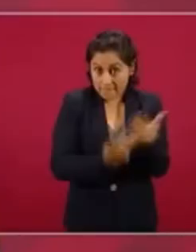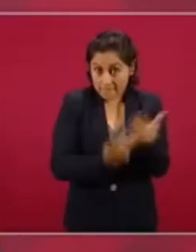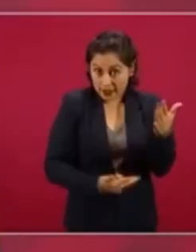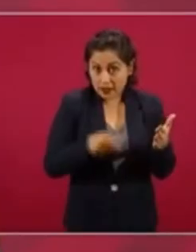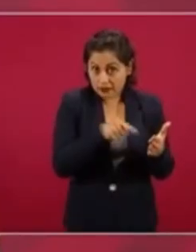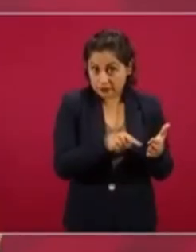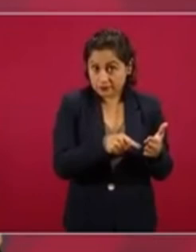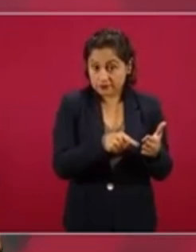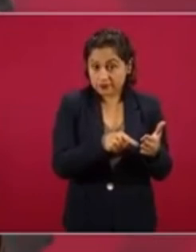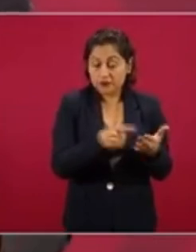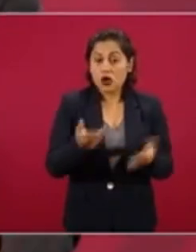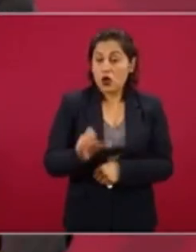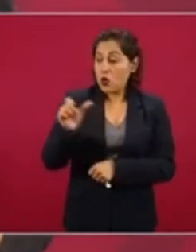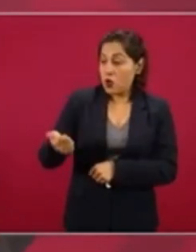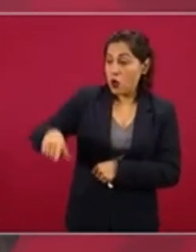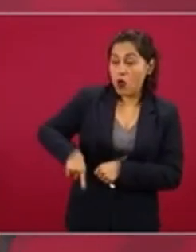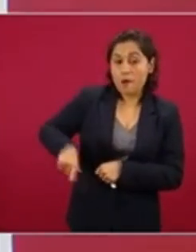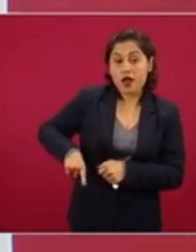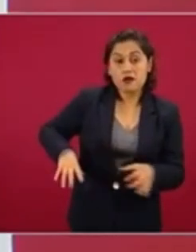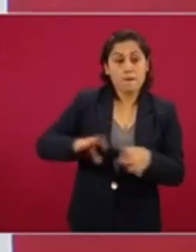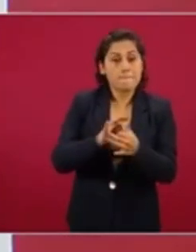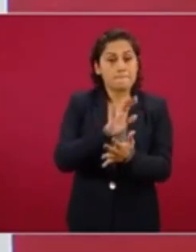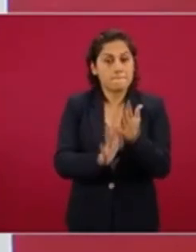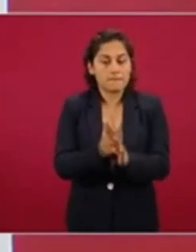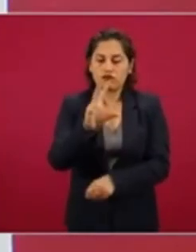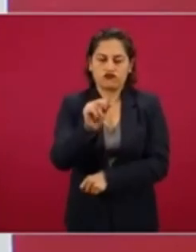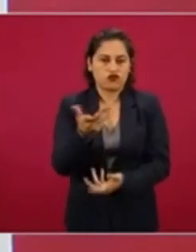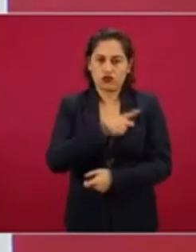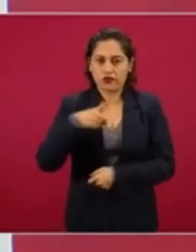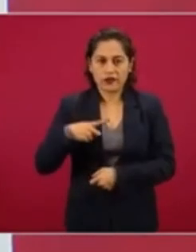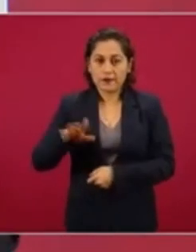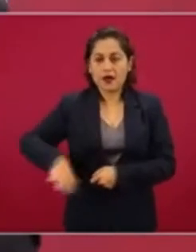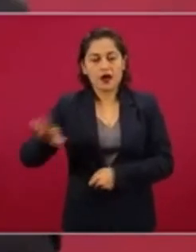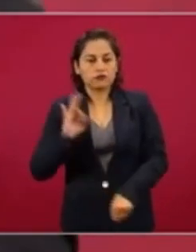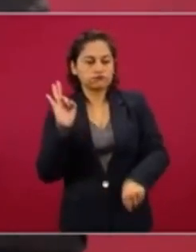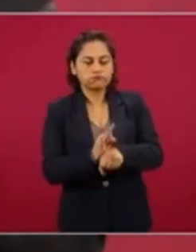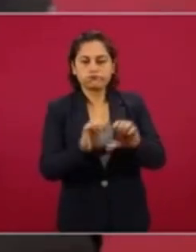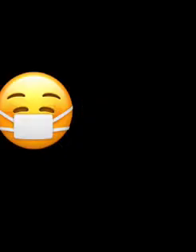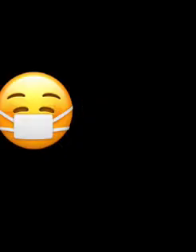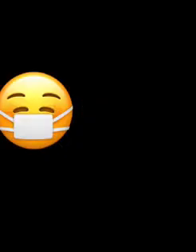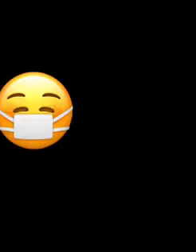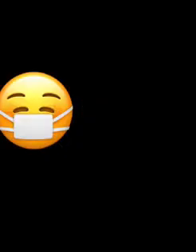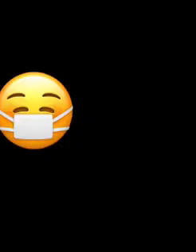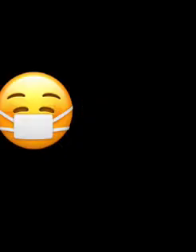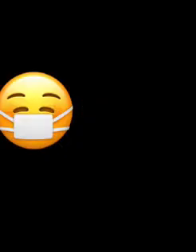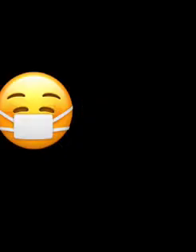que no se proteja a la delincuencia desde los gobiernos.